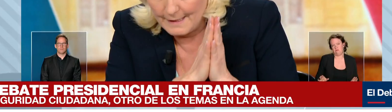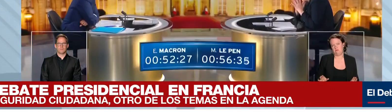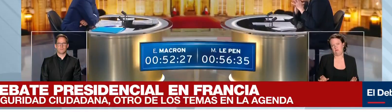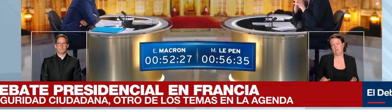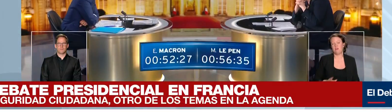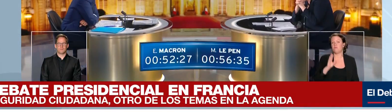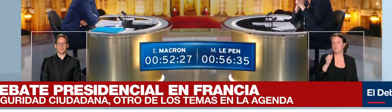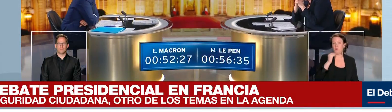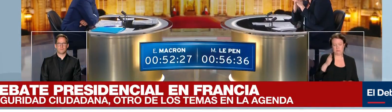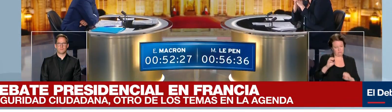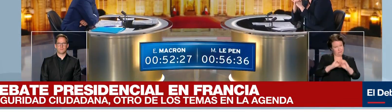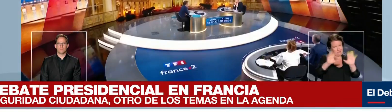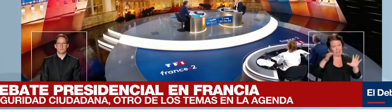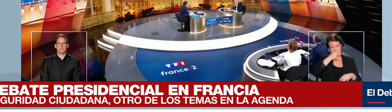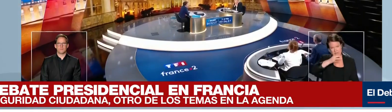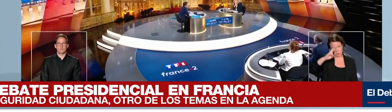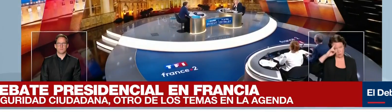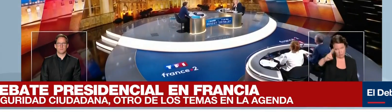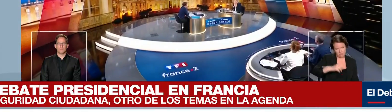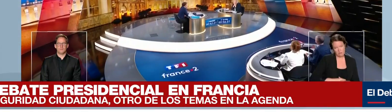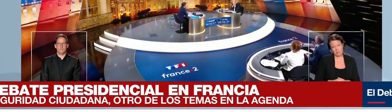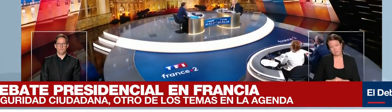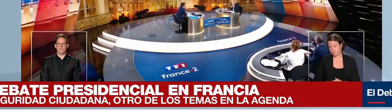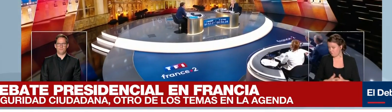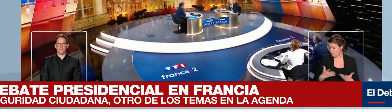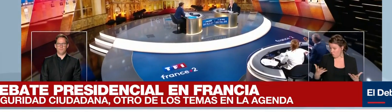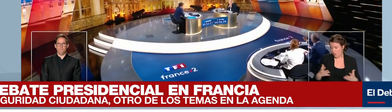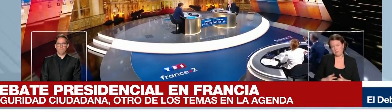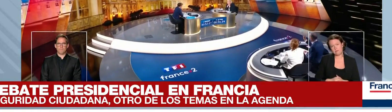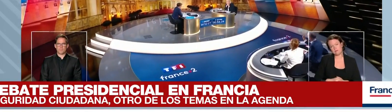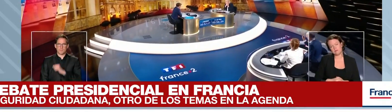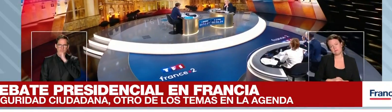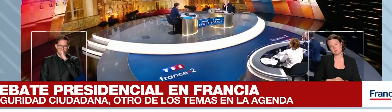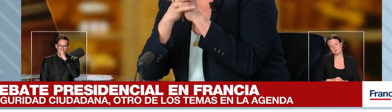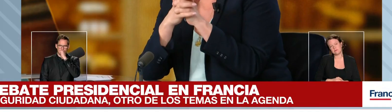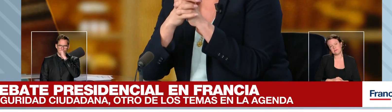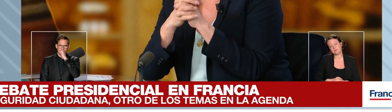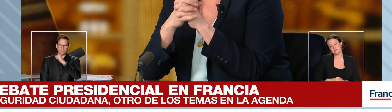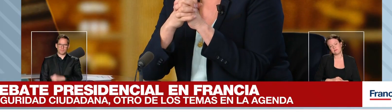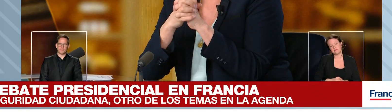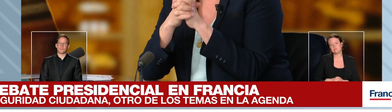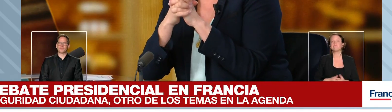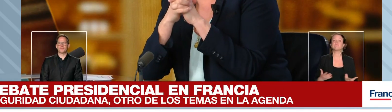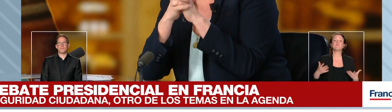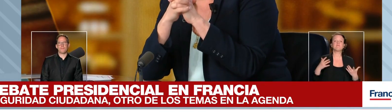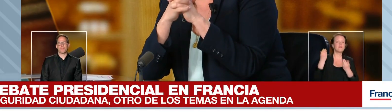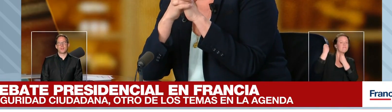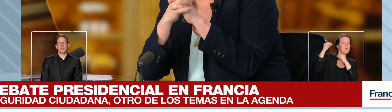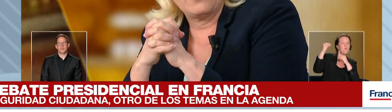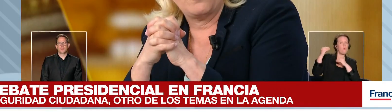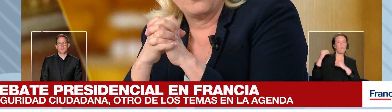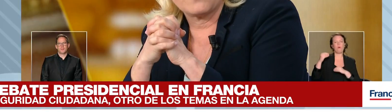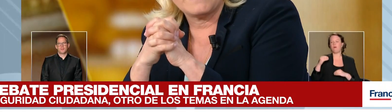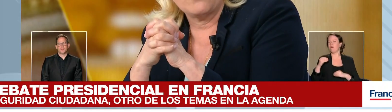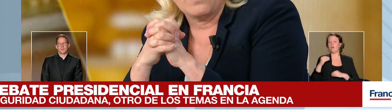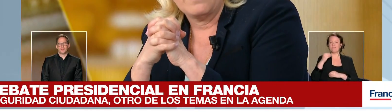personas. Por eso, de la manera más clara posible, quiero que se acabe con estos ajustes de